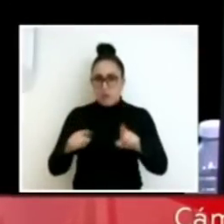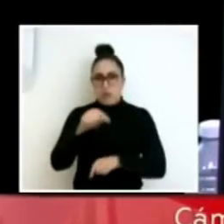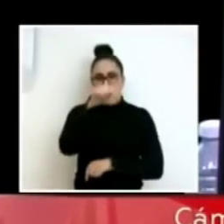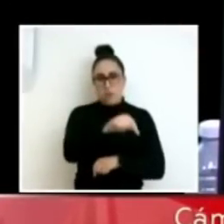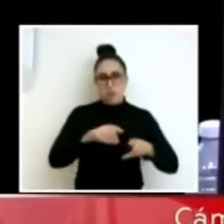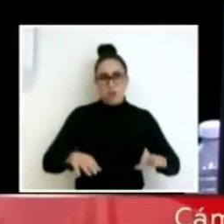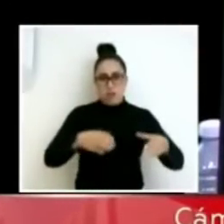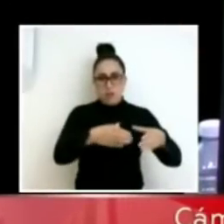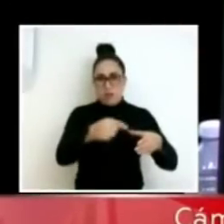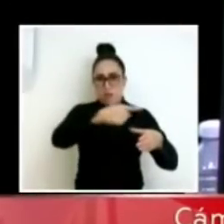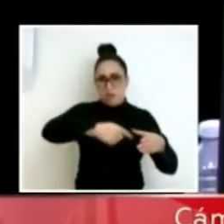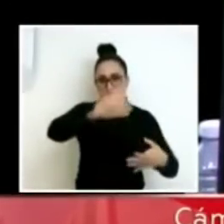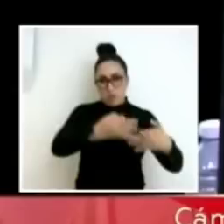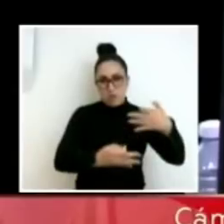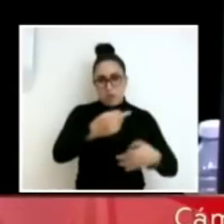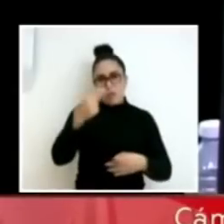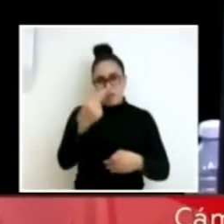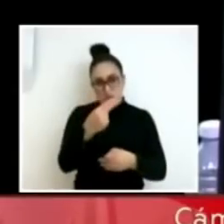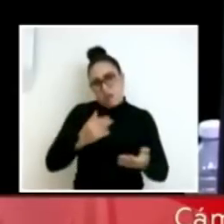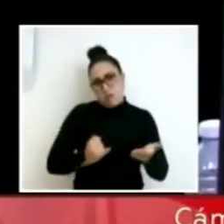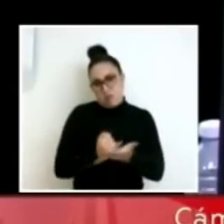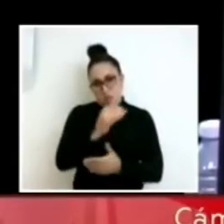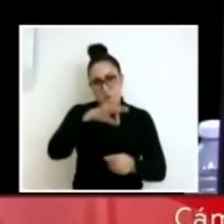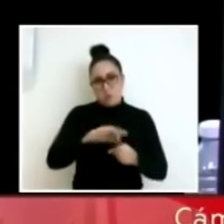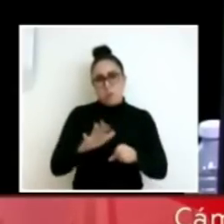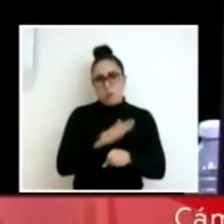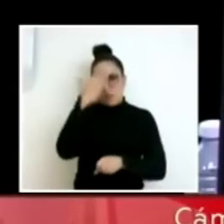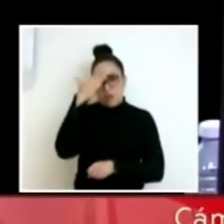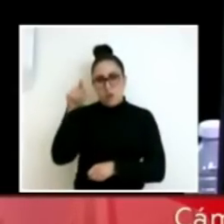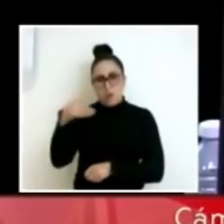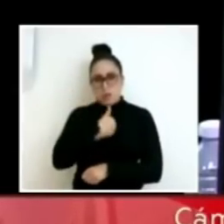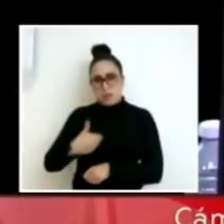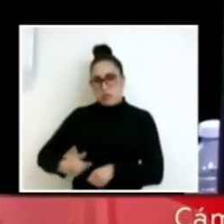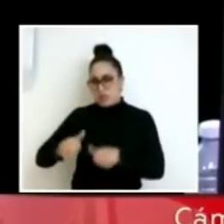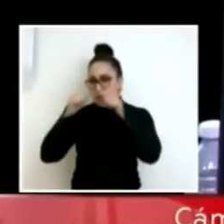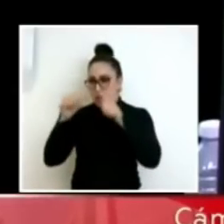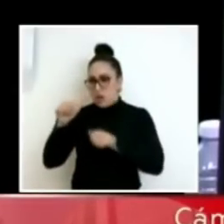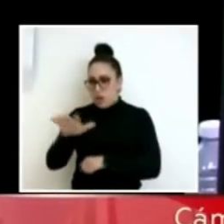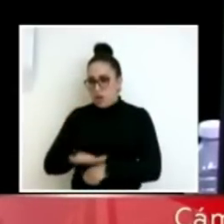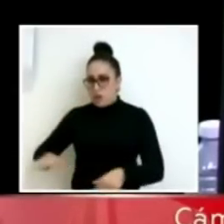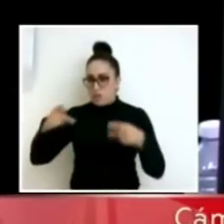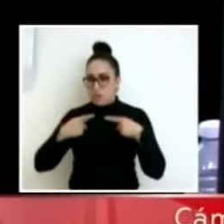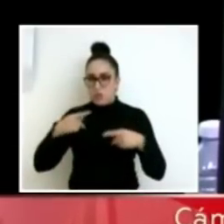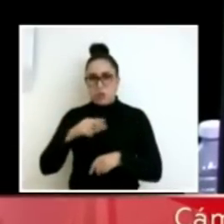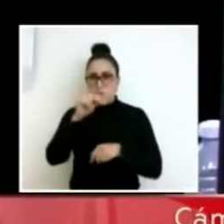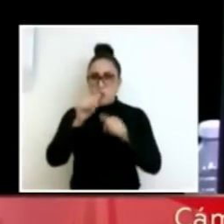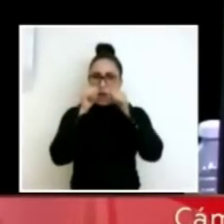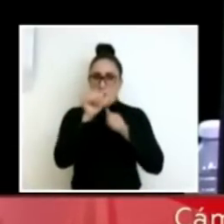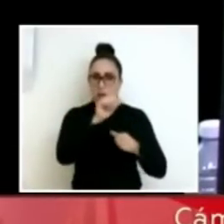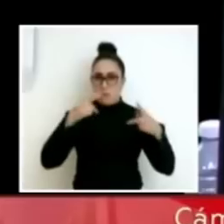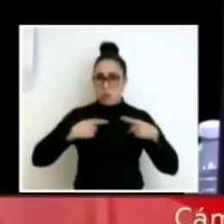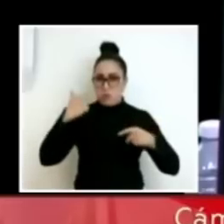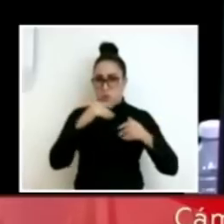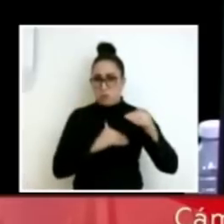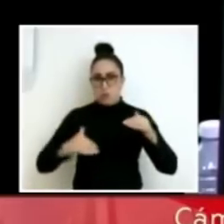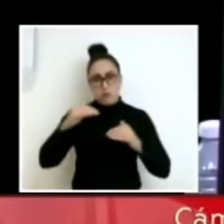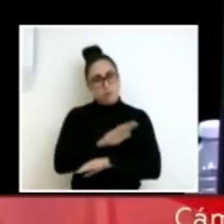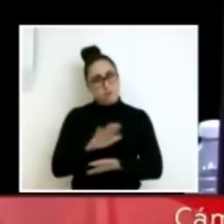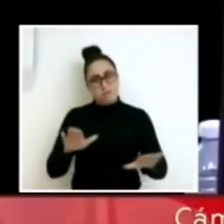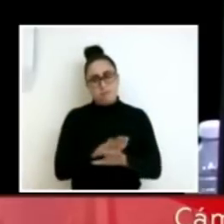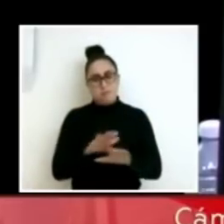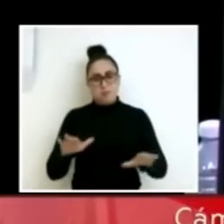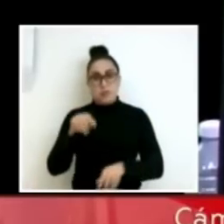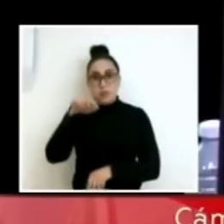ejecutivo, porque hoy tenemos un presidente que gobierna para el pueblo y no para los intereses creados. Democratizamos estos